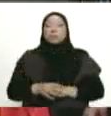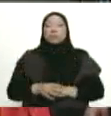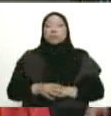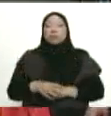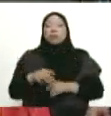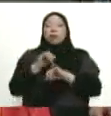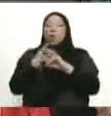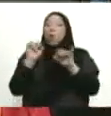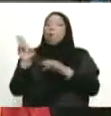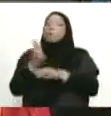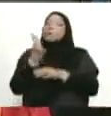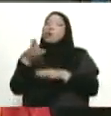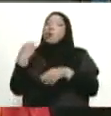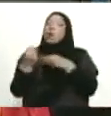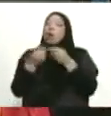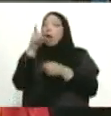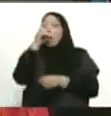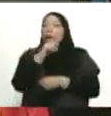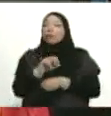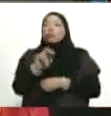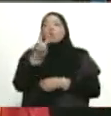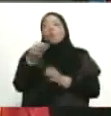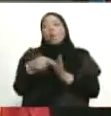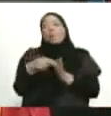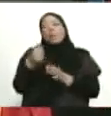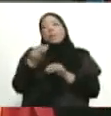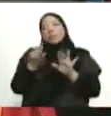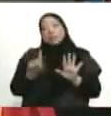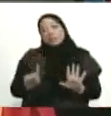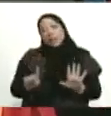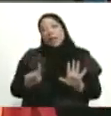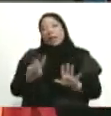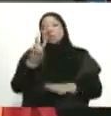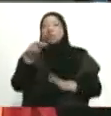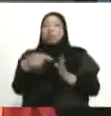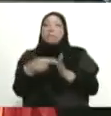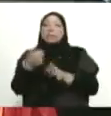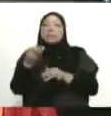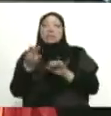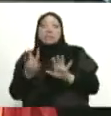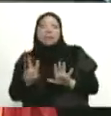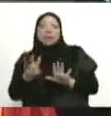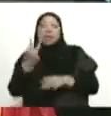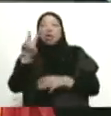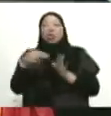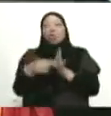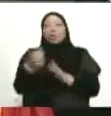término, eso lo usamos nosotros en el año 16, 17, 18, 19, cuando la derecha andaba